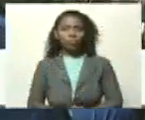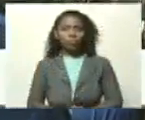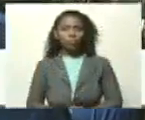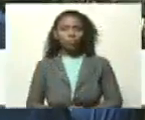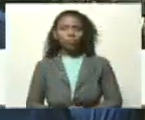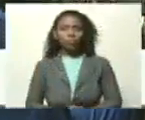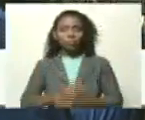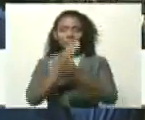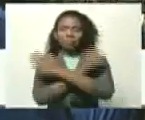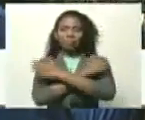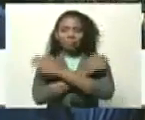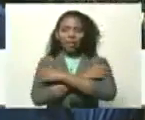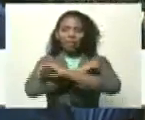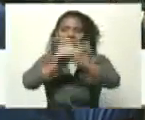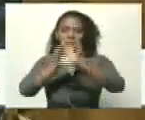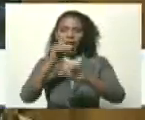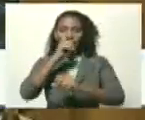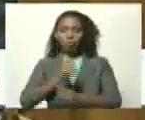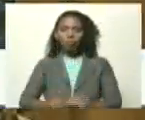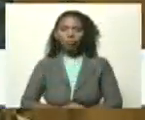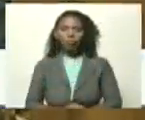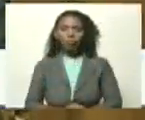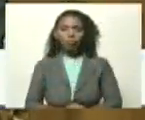Feliz año.